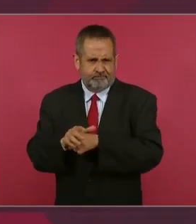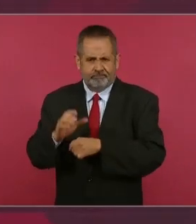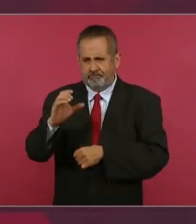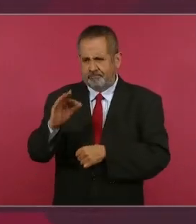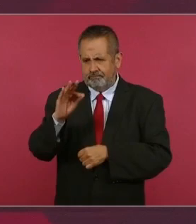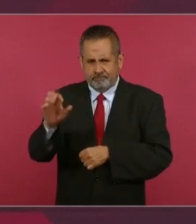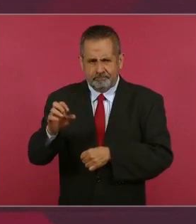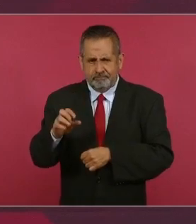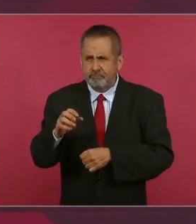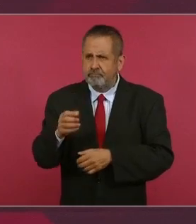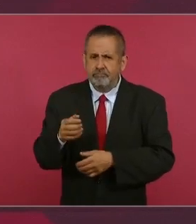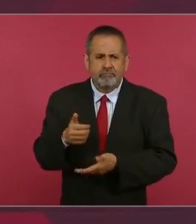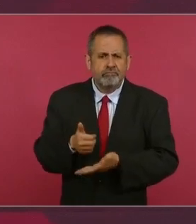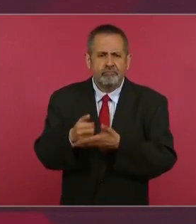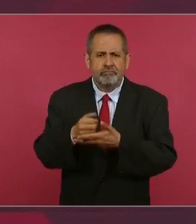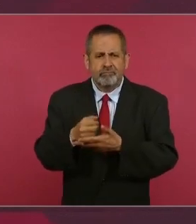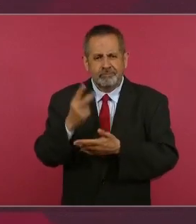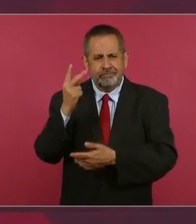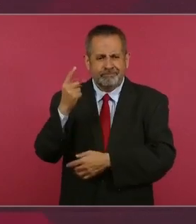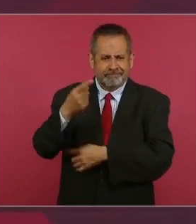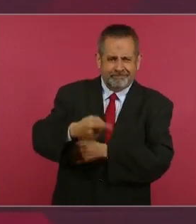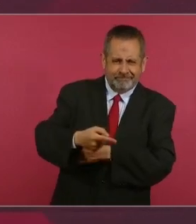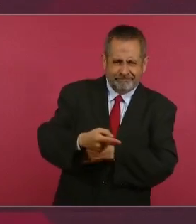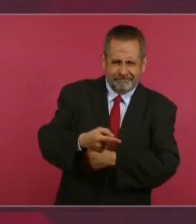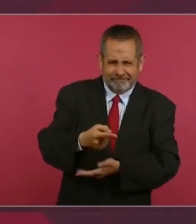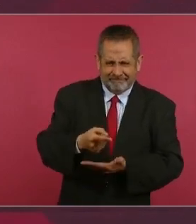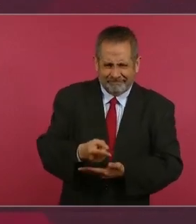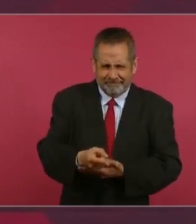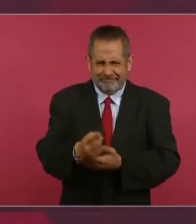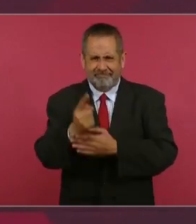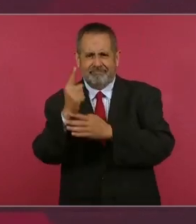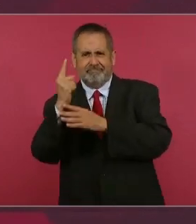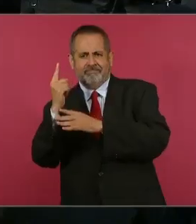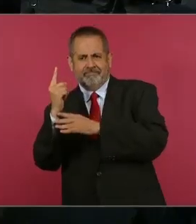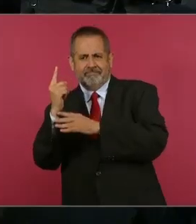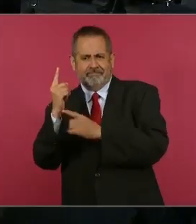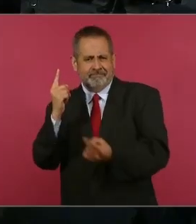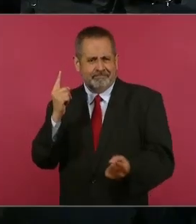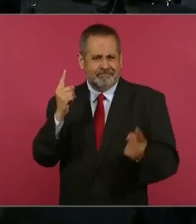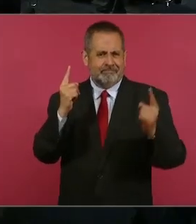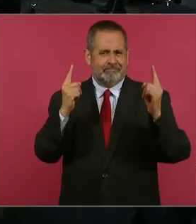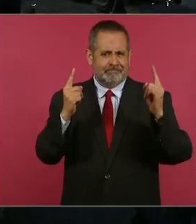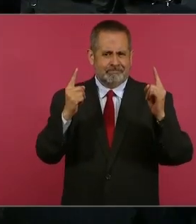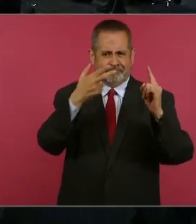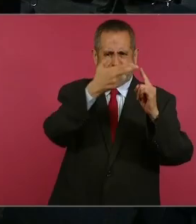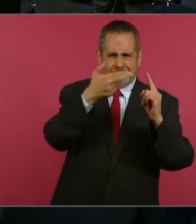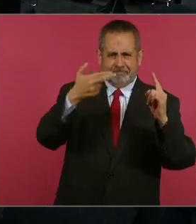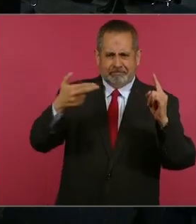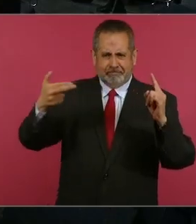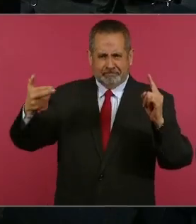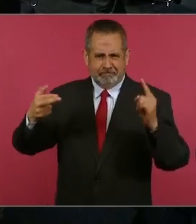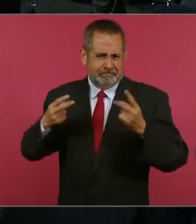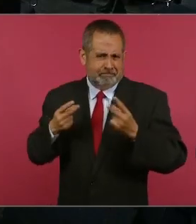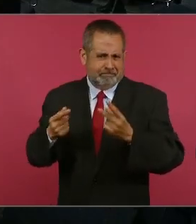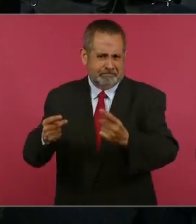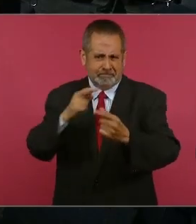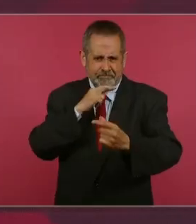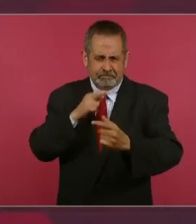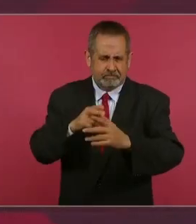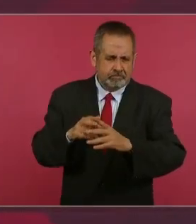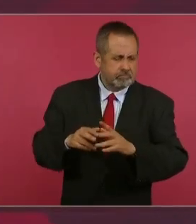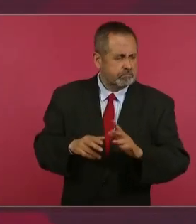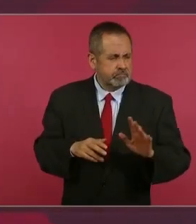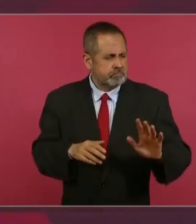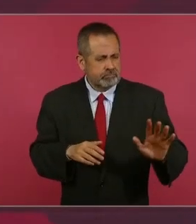en el levantamiento de los postes para los tendidos de luz con el propósito de que se avanzara más